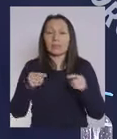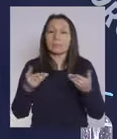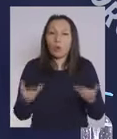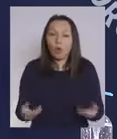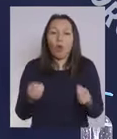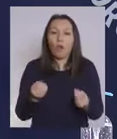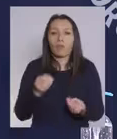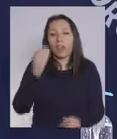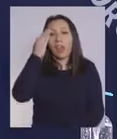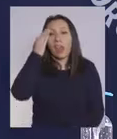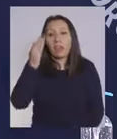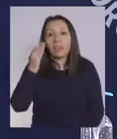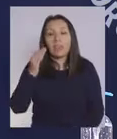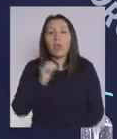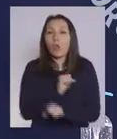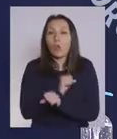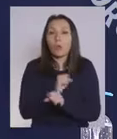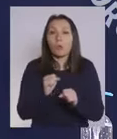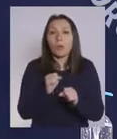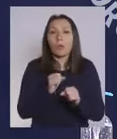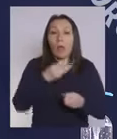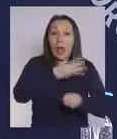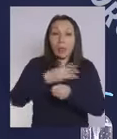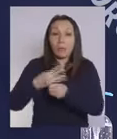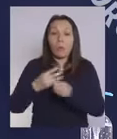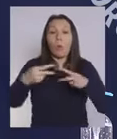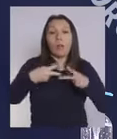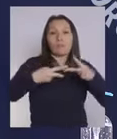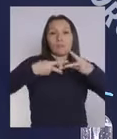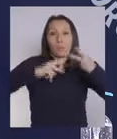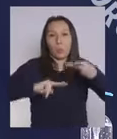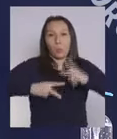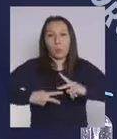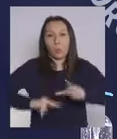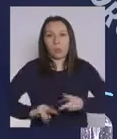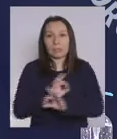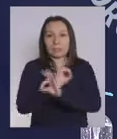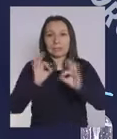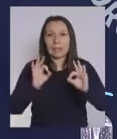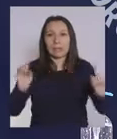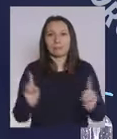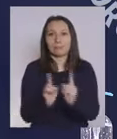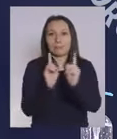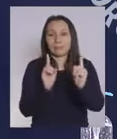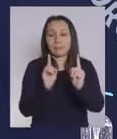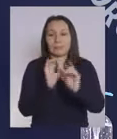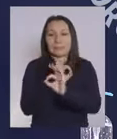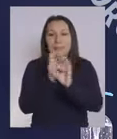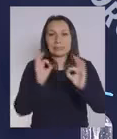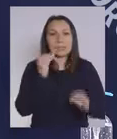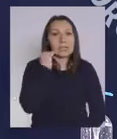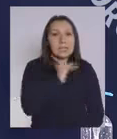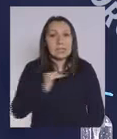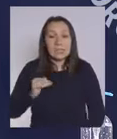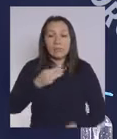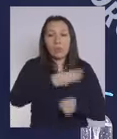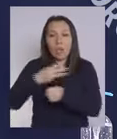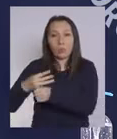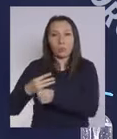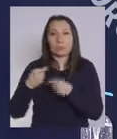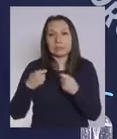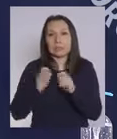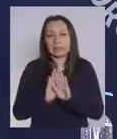que van a ser los días que no salen los adultos mayores para evitar el contacto directo entre niños y adultos